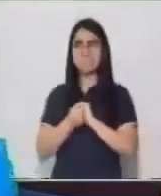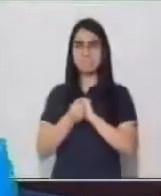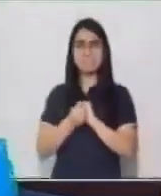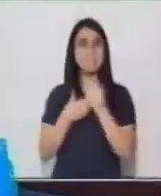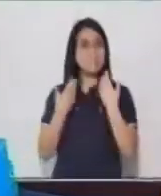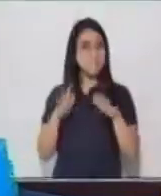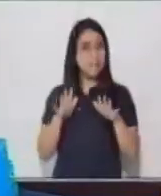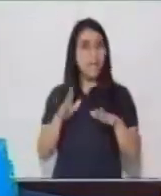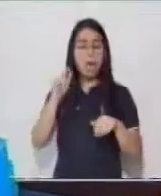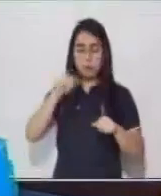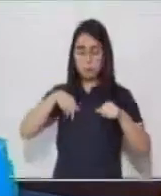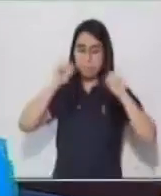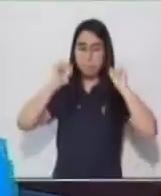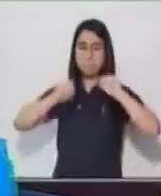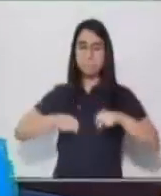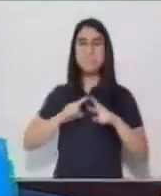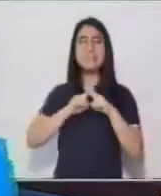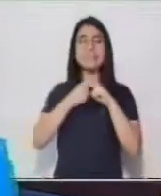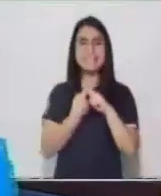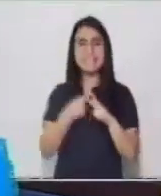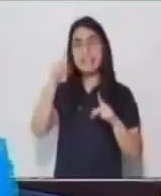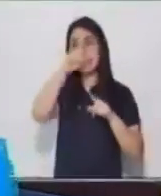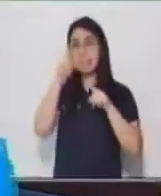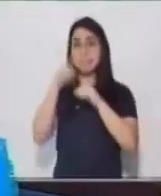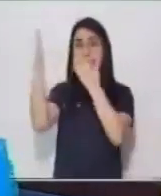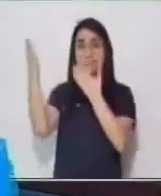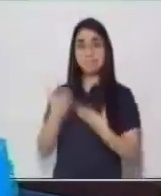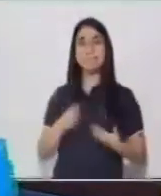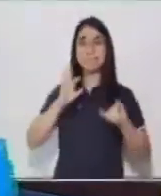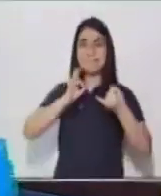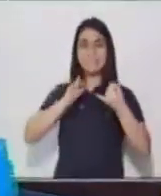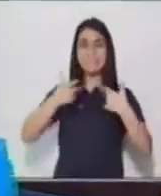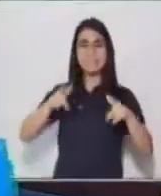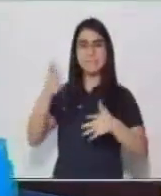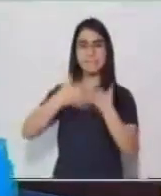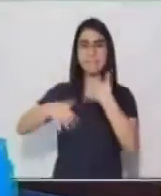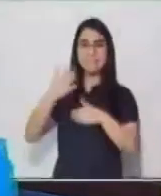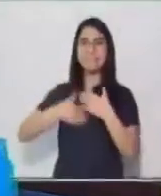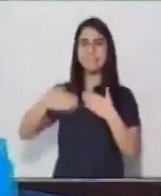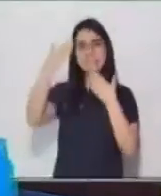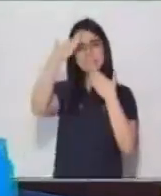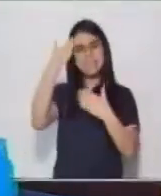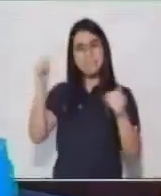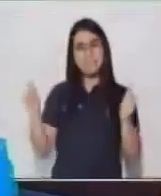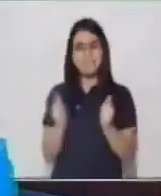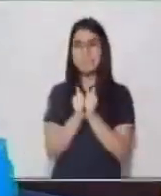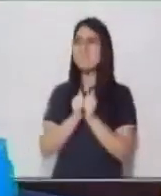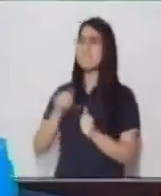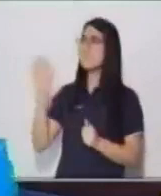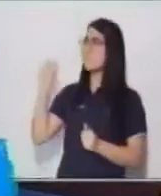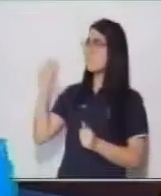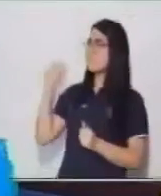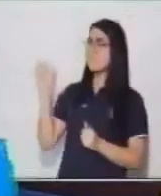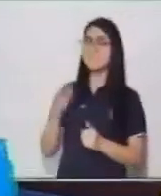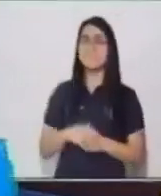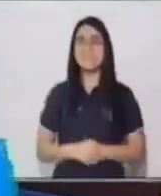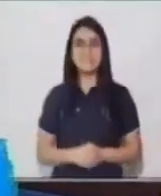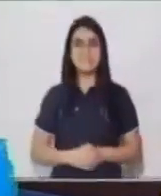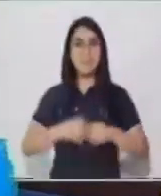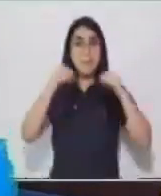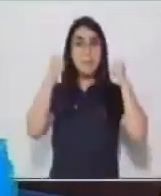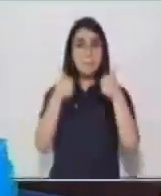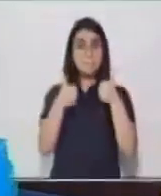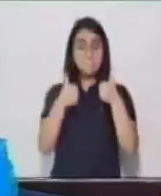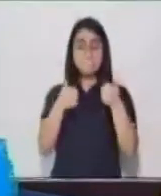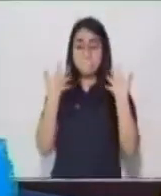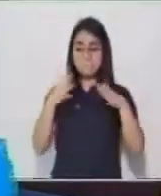Vamos a iniciar sin antes darle la bienvenida a Suendi. Gracias por acompañarme el día de hoy en Lengua de Señas. Muy bien, antes de